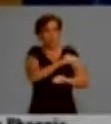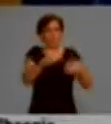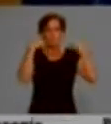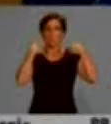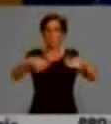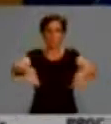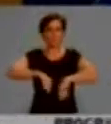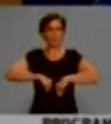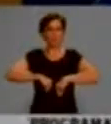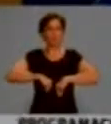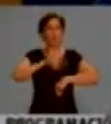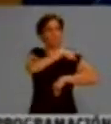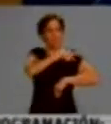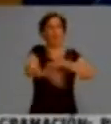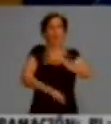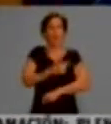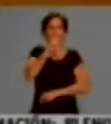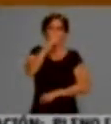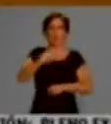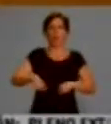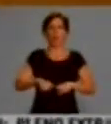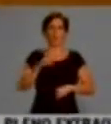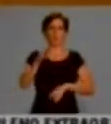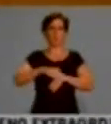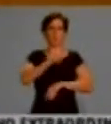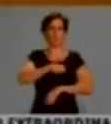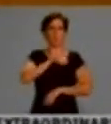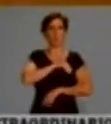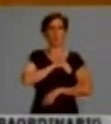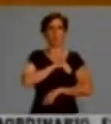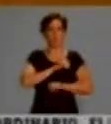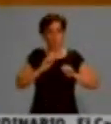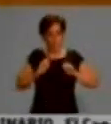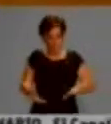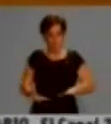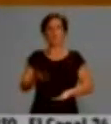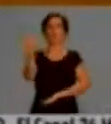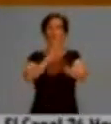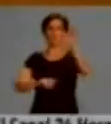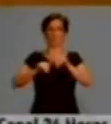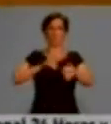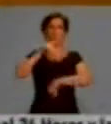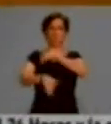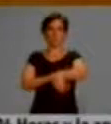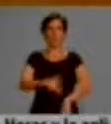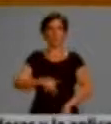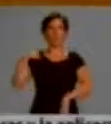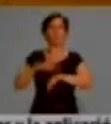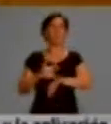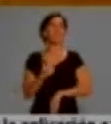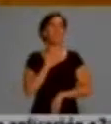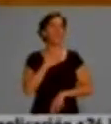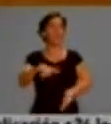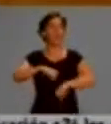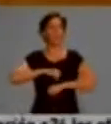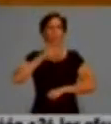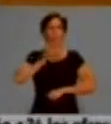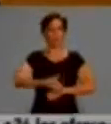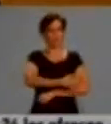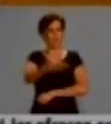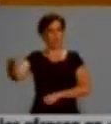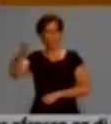responsabilidad. Hágale un favor a España. Dimite y convoque elecciones generales para darle la voz al pueblo. La